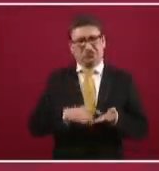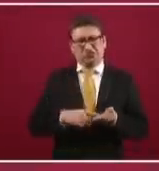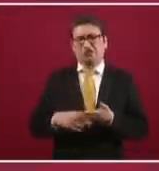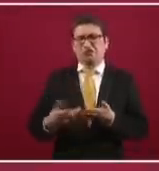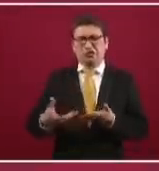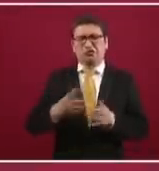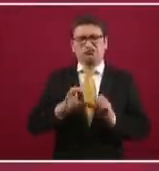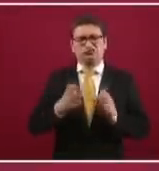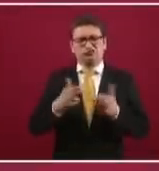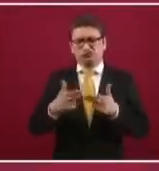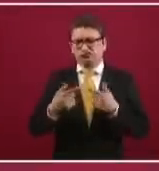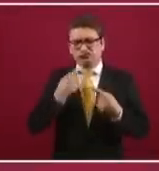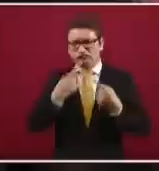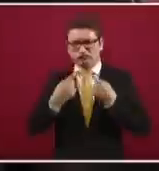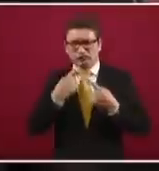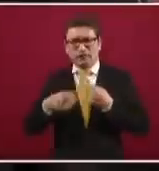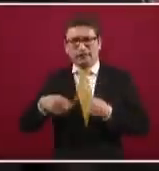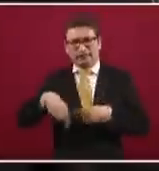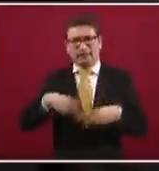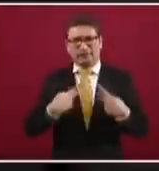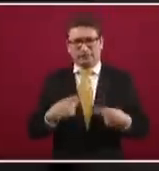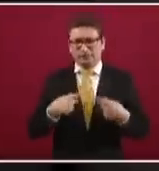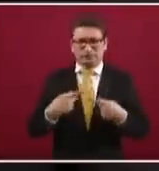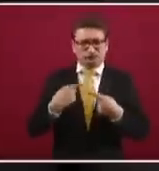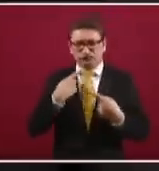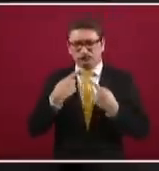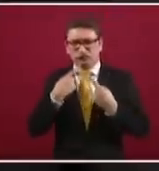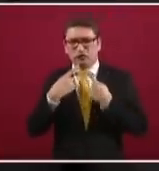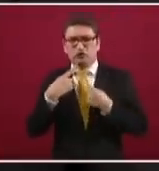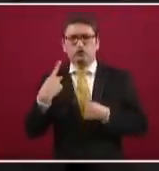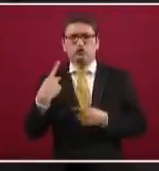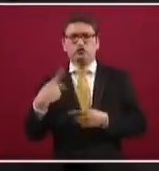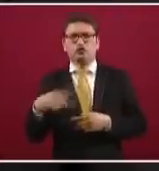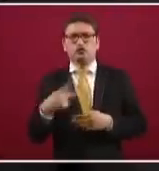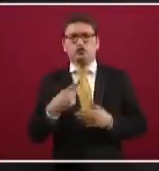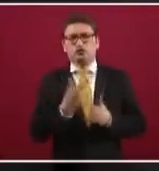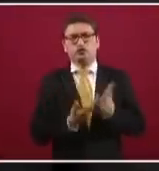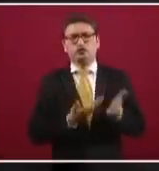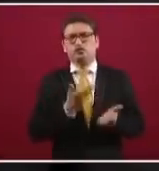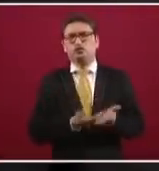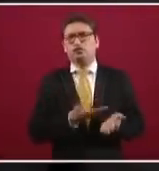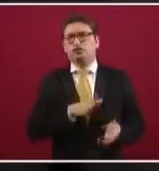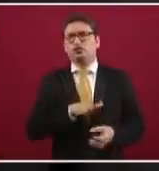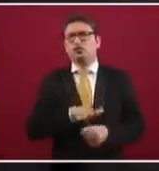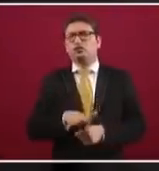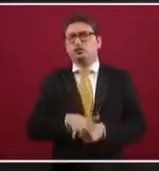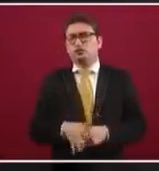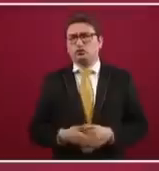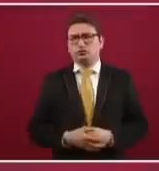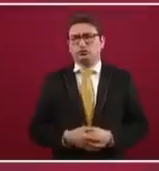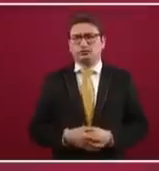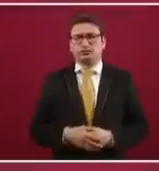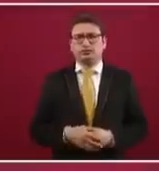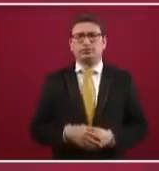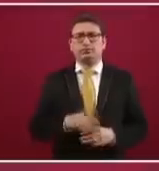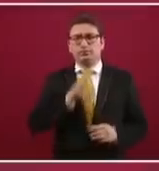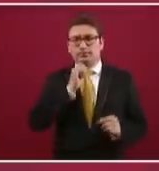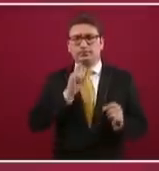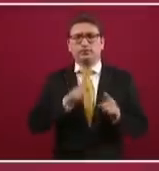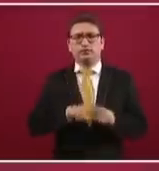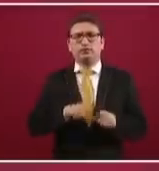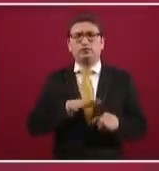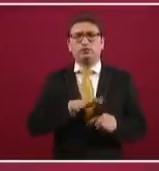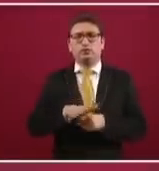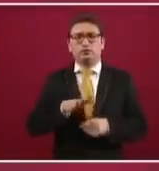porque precisamente su planteamiento tiene que ver con el que no se cierre